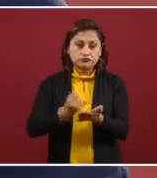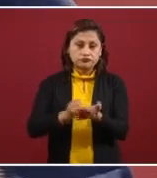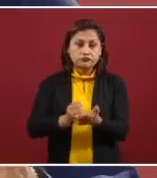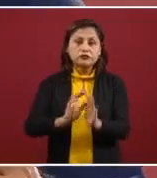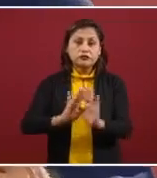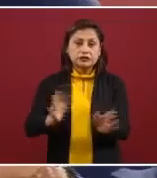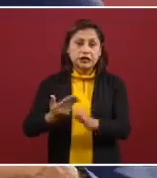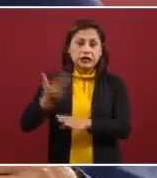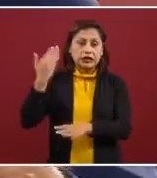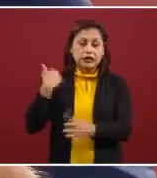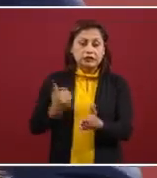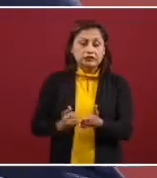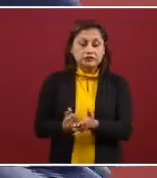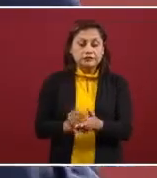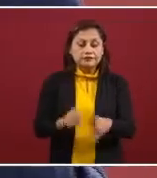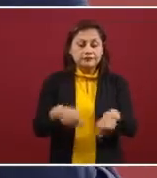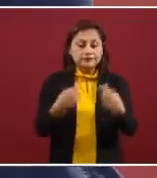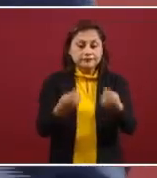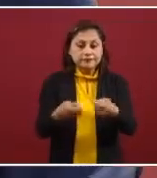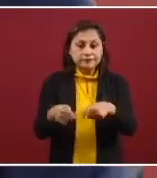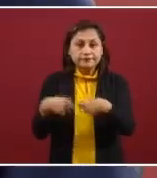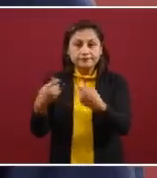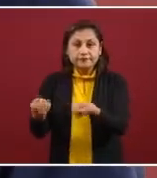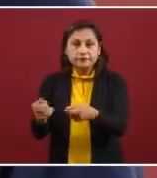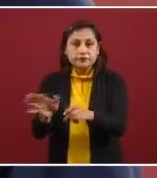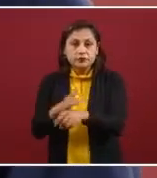porque era la inercia,